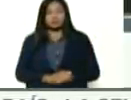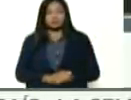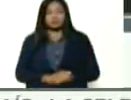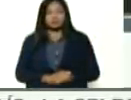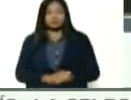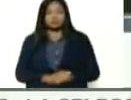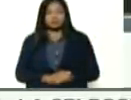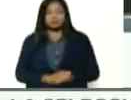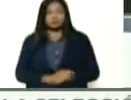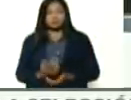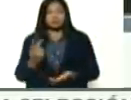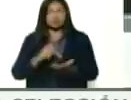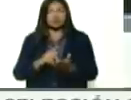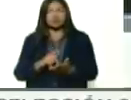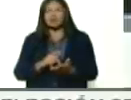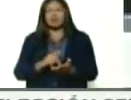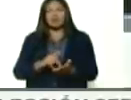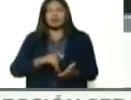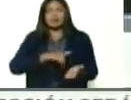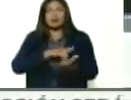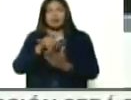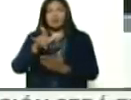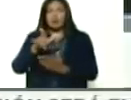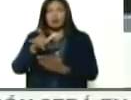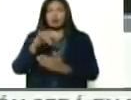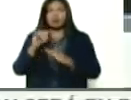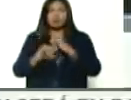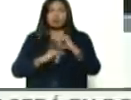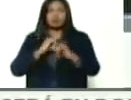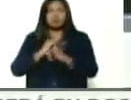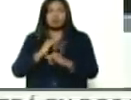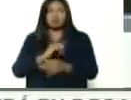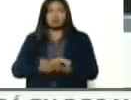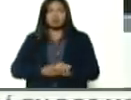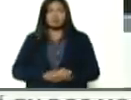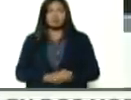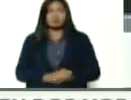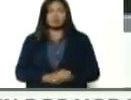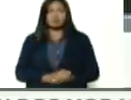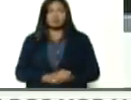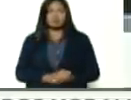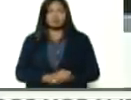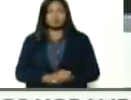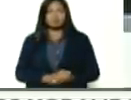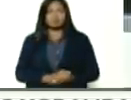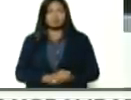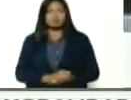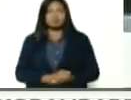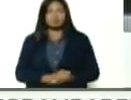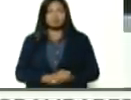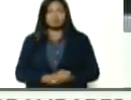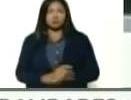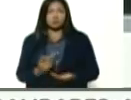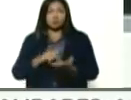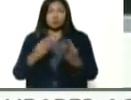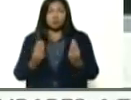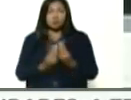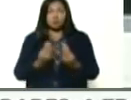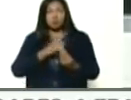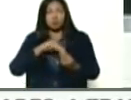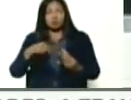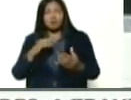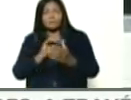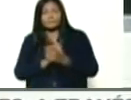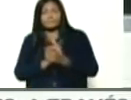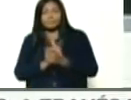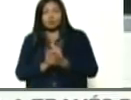está en el aeropuerto internacional de maiquetía que haya estado ser gay mi amigo ser gay